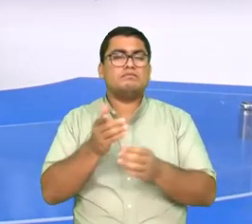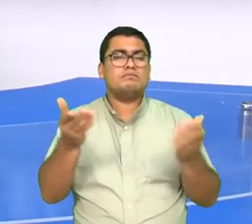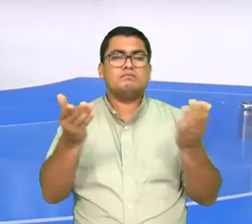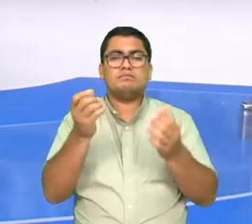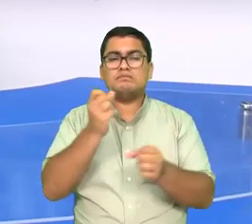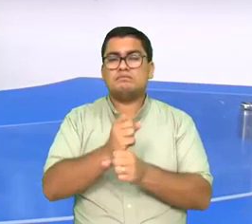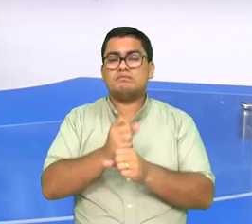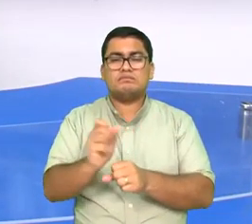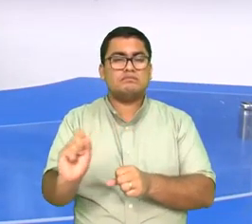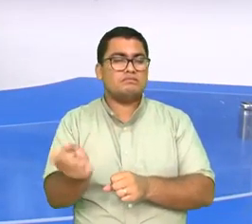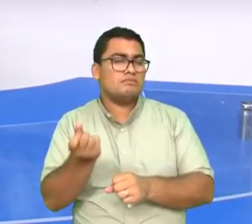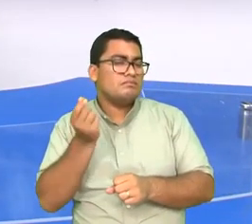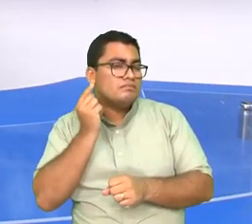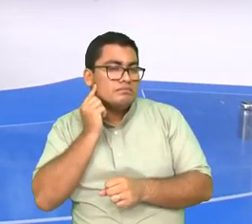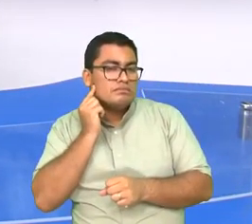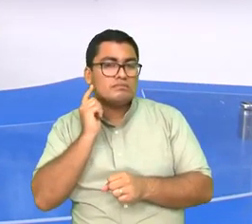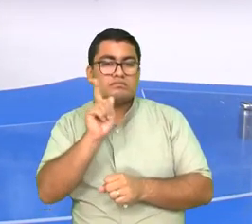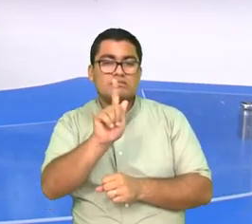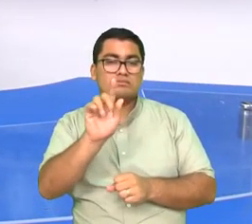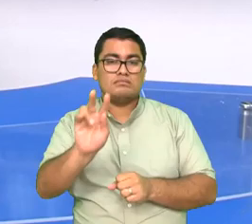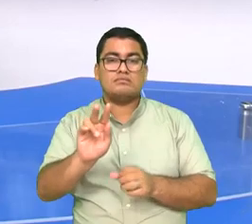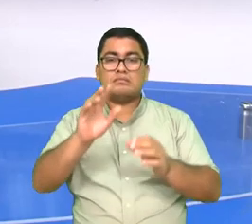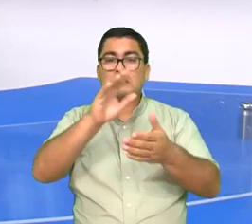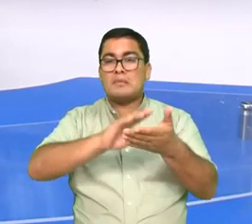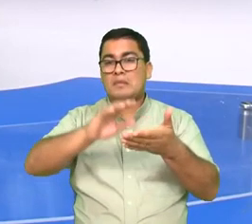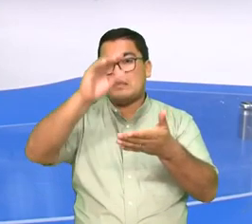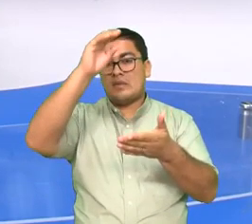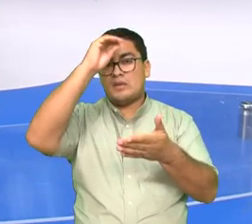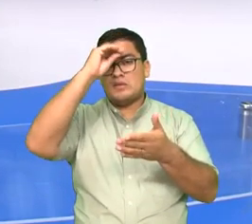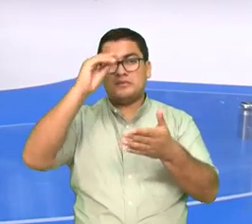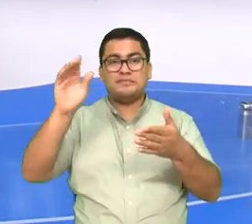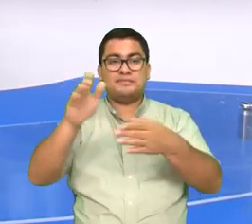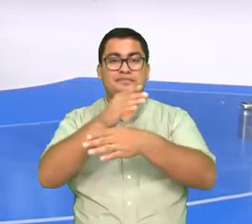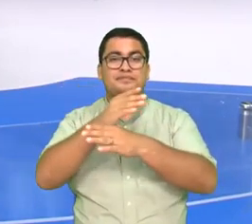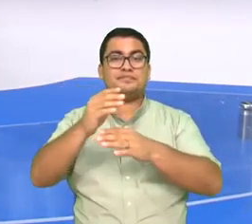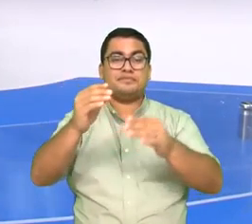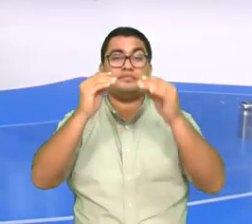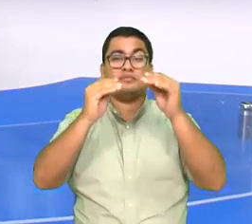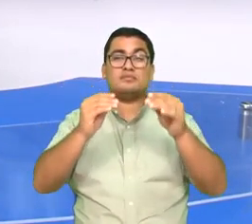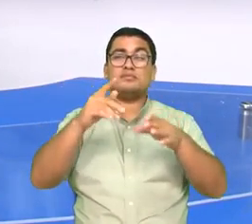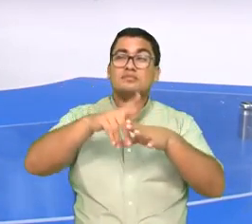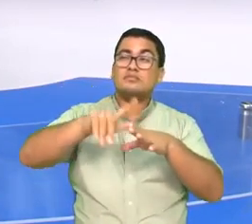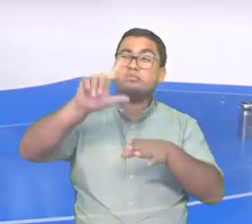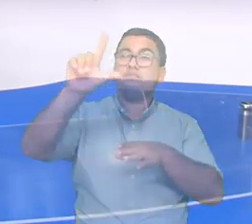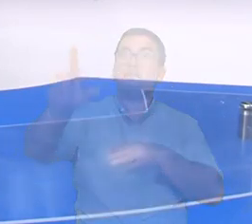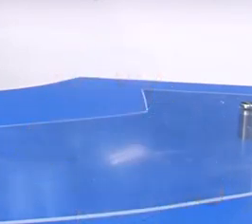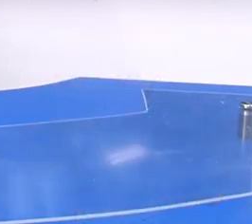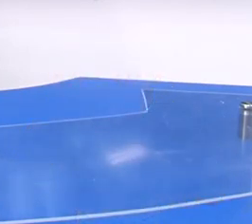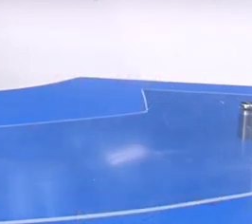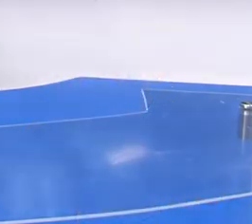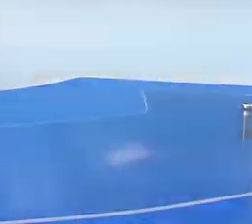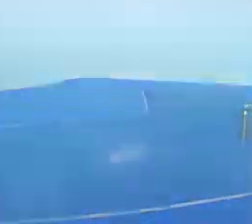Radio y Televisión como recursos de aprendizaje en modalidades de educación a distancia.